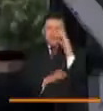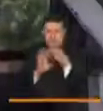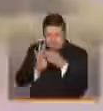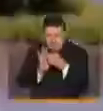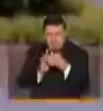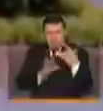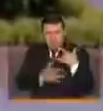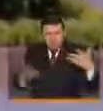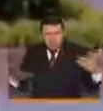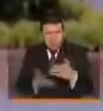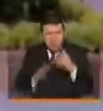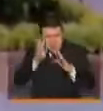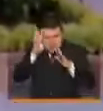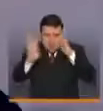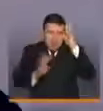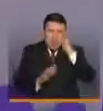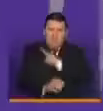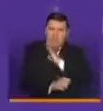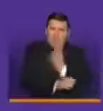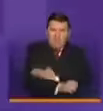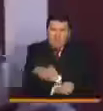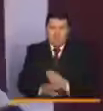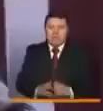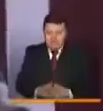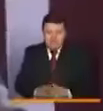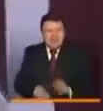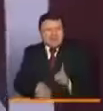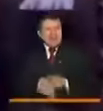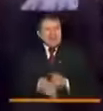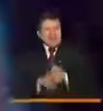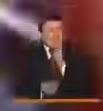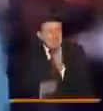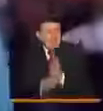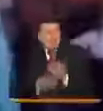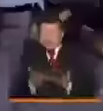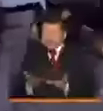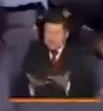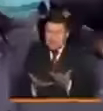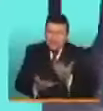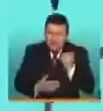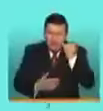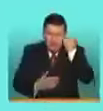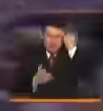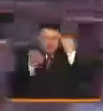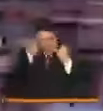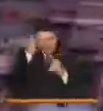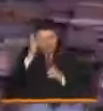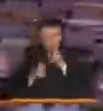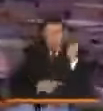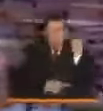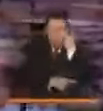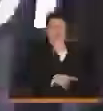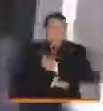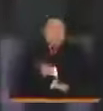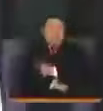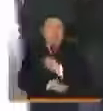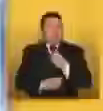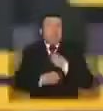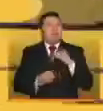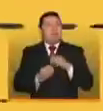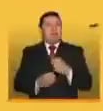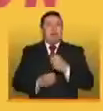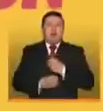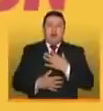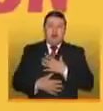solidaria, creativa y fuerte. En los momentos difíciles nos reinventamos. Cada día es una oportunidad para